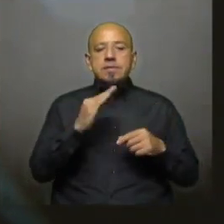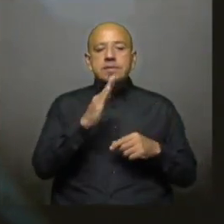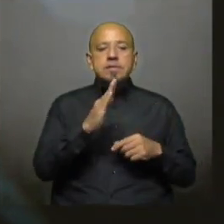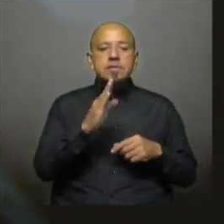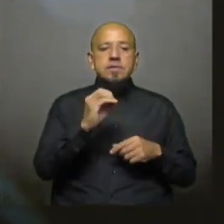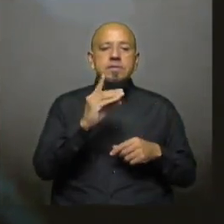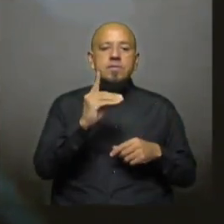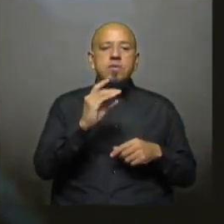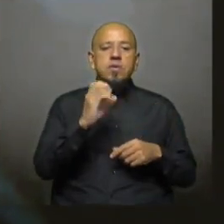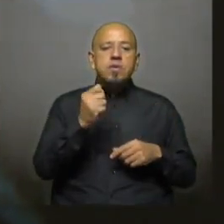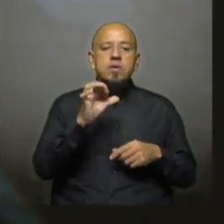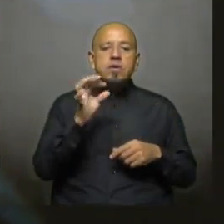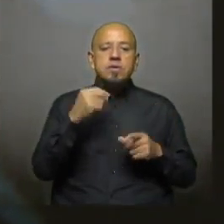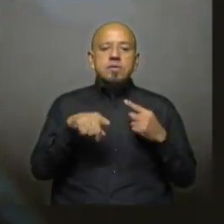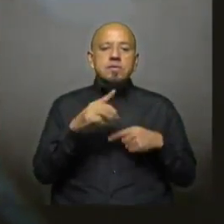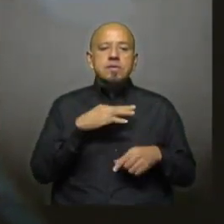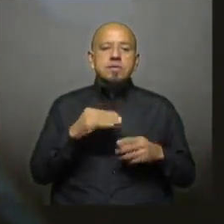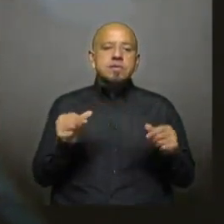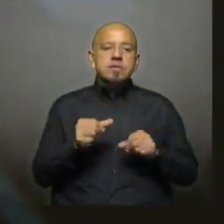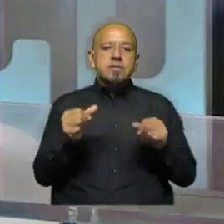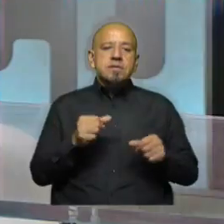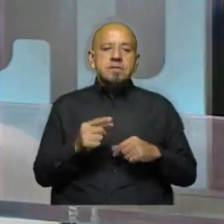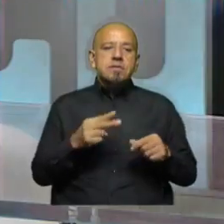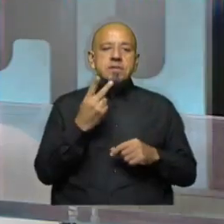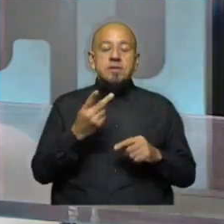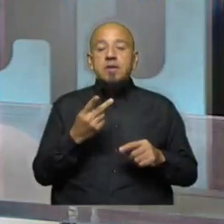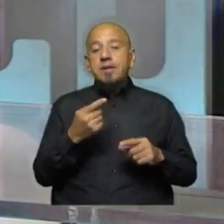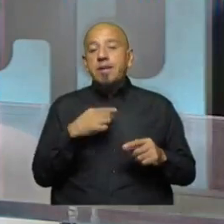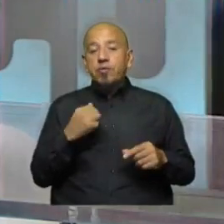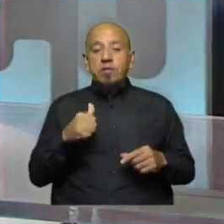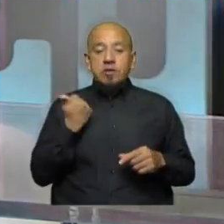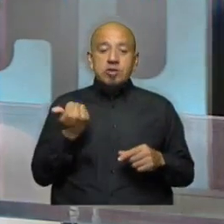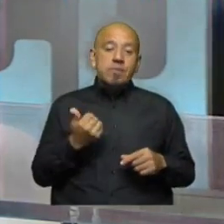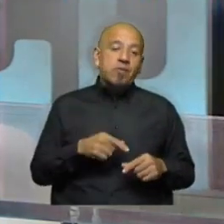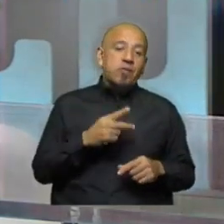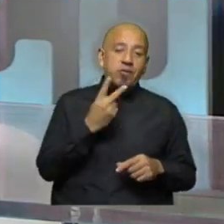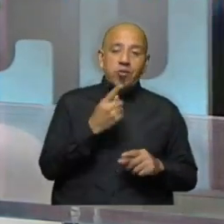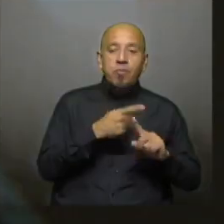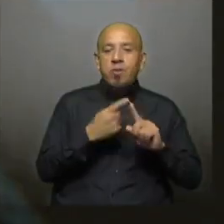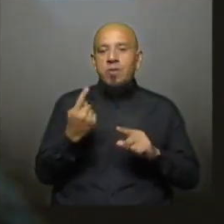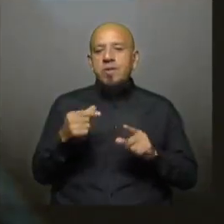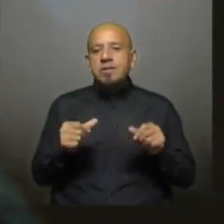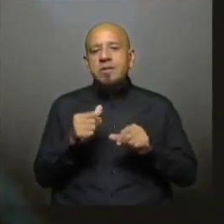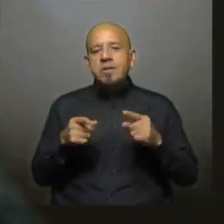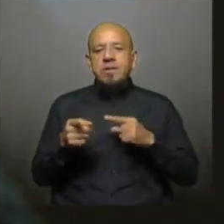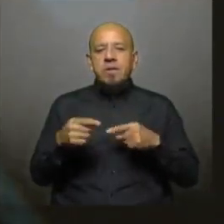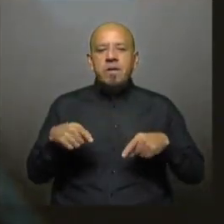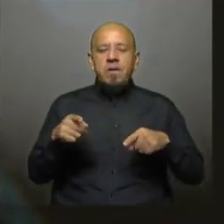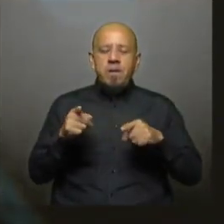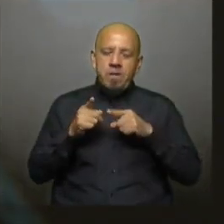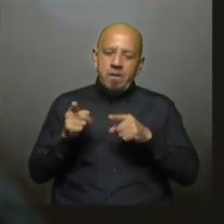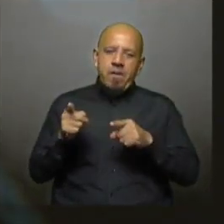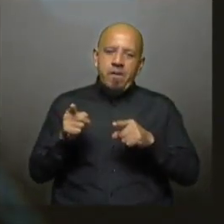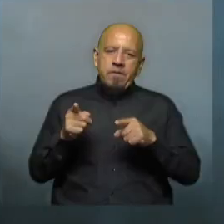viene a hablar, hacemos dos por uno. Últimamente estamos haciendo dos por uno. Nos aprovechamos de las personas. Y bueno, él está